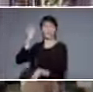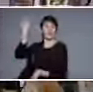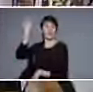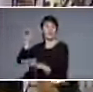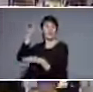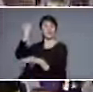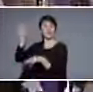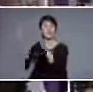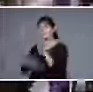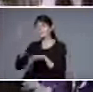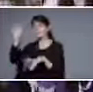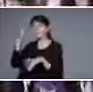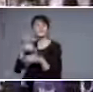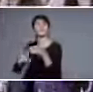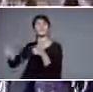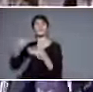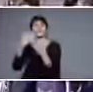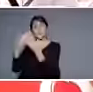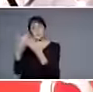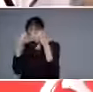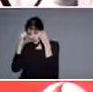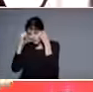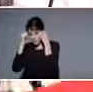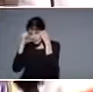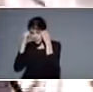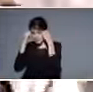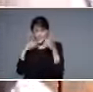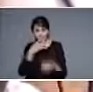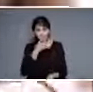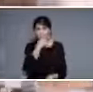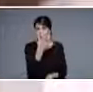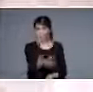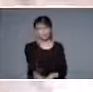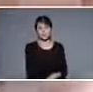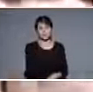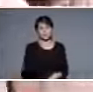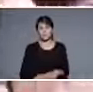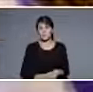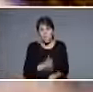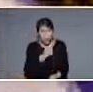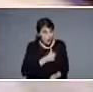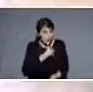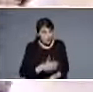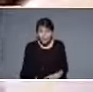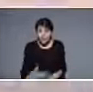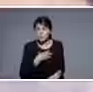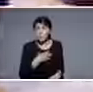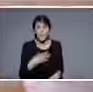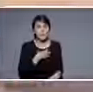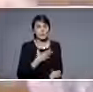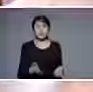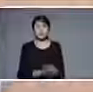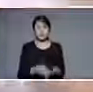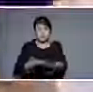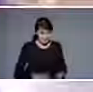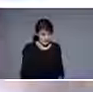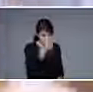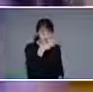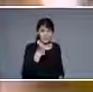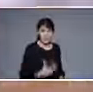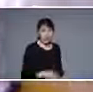En el extranjero, vergüenza me da, no se puede aguantar que tu hijo no